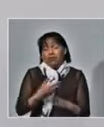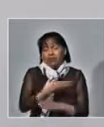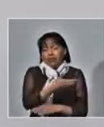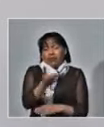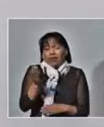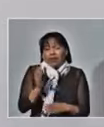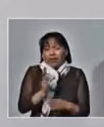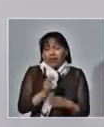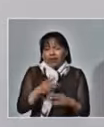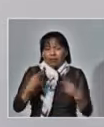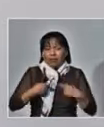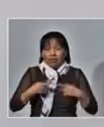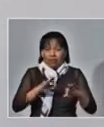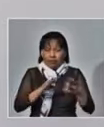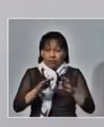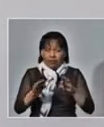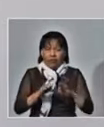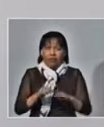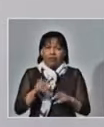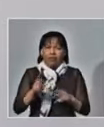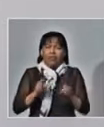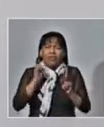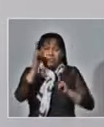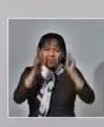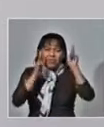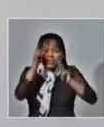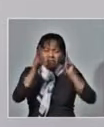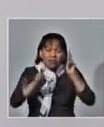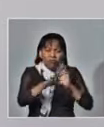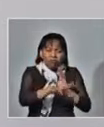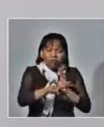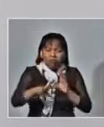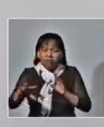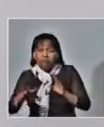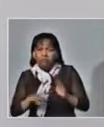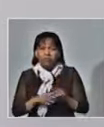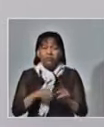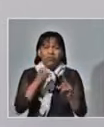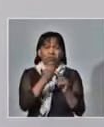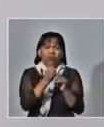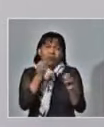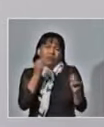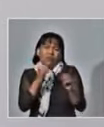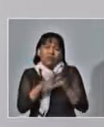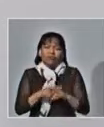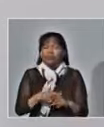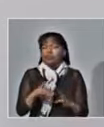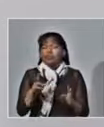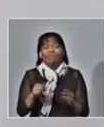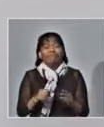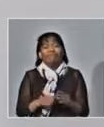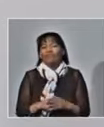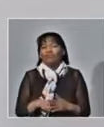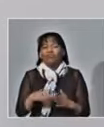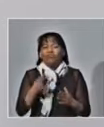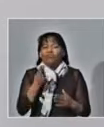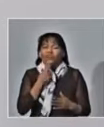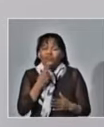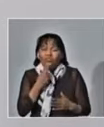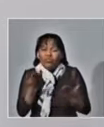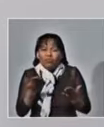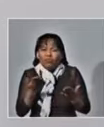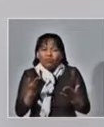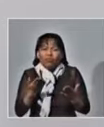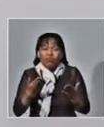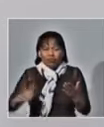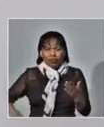que los hemos visitado en sus ejidos, en sus comunidades. Los mototractores fue el gran fracaso de un gobierno panista. Por eso nosotros